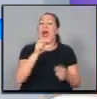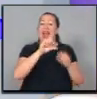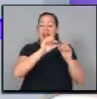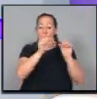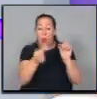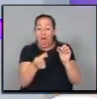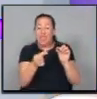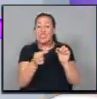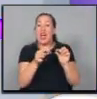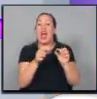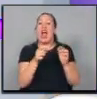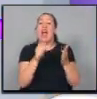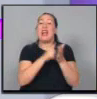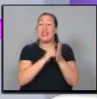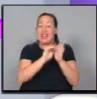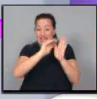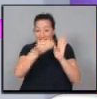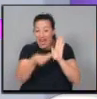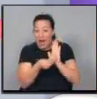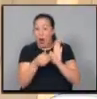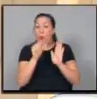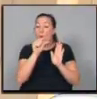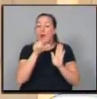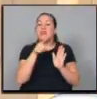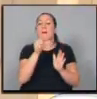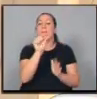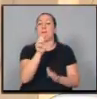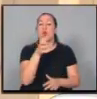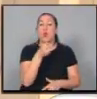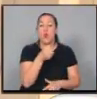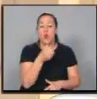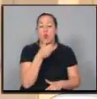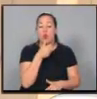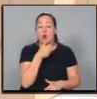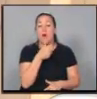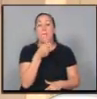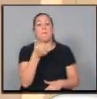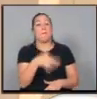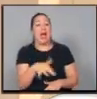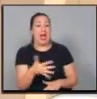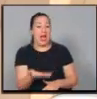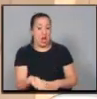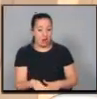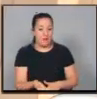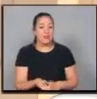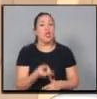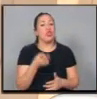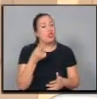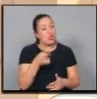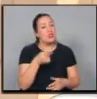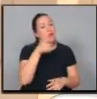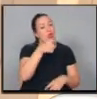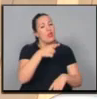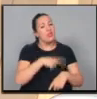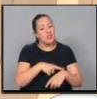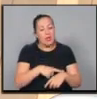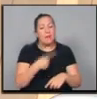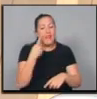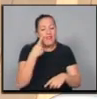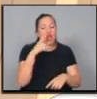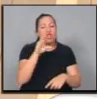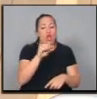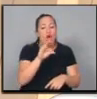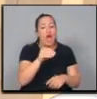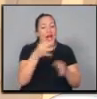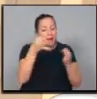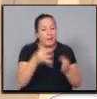Claro, si pasa en general con los cítricos, y la naranja caro, también. Claro, y es más caro porque pesa mucho más. Entonces, tómate tu tiempo para toquetear bien el limón.